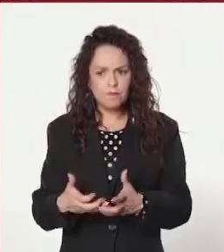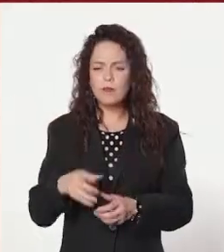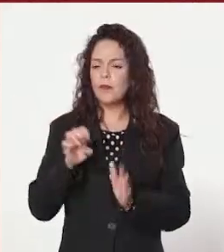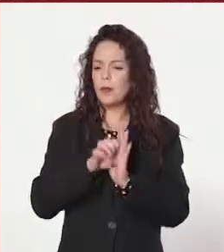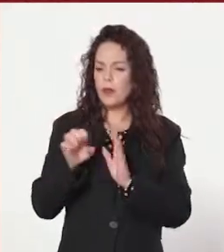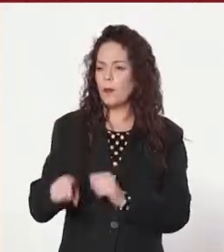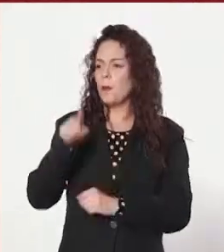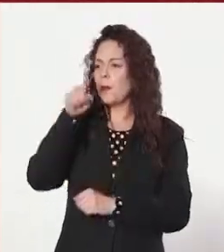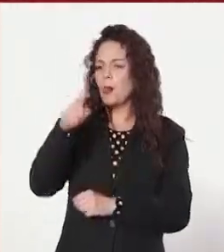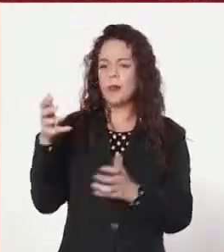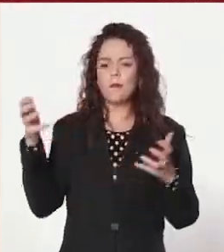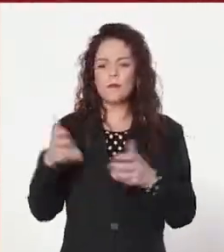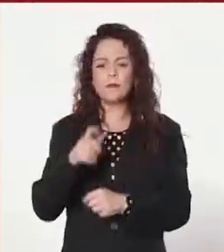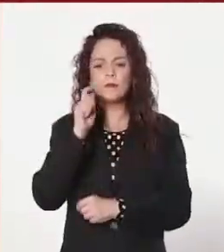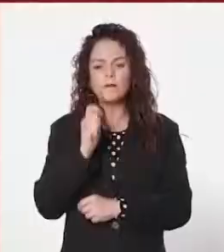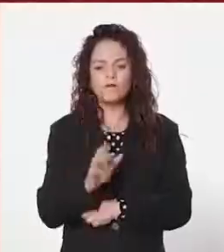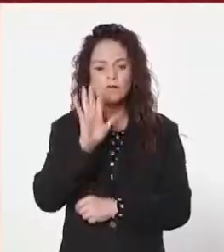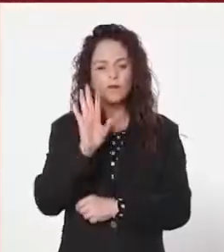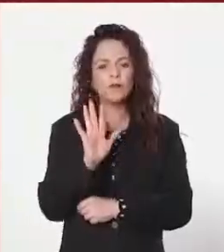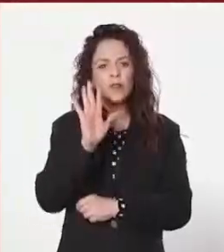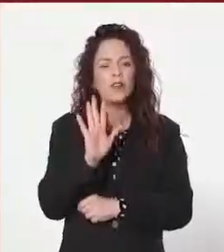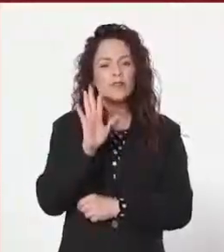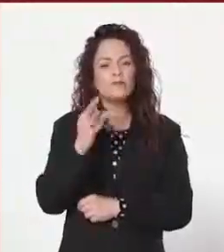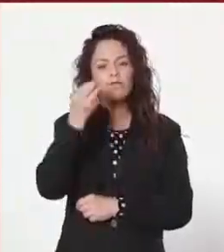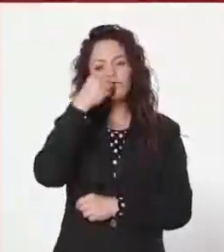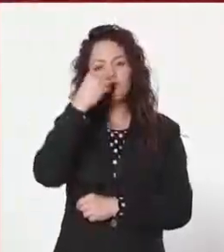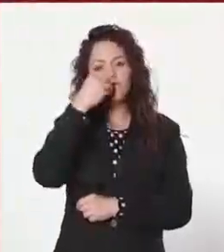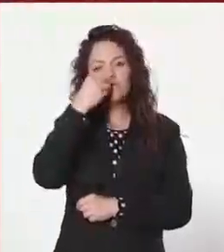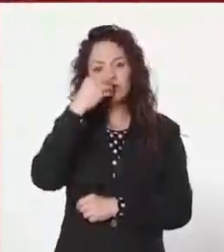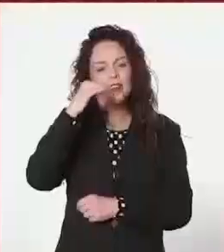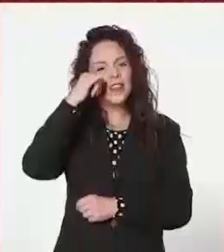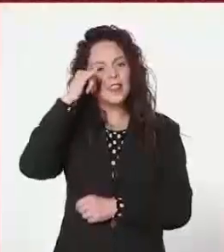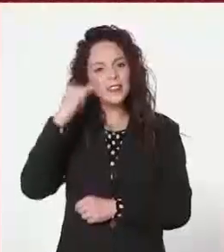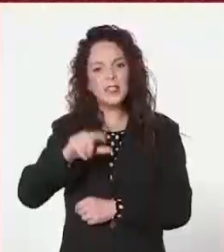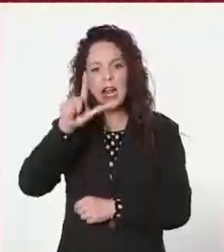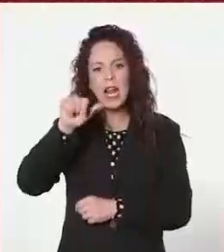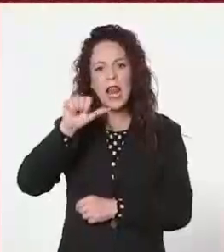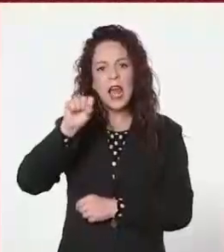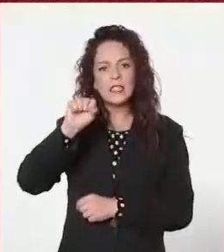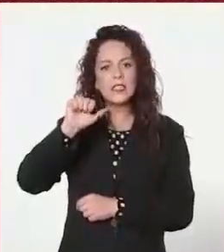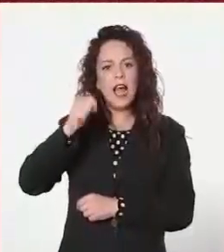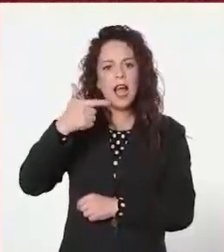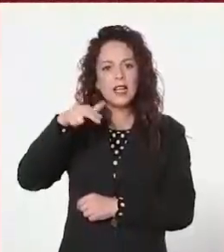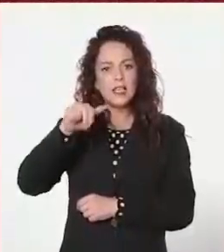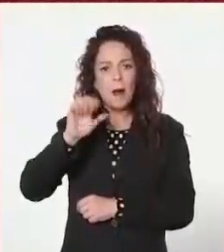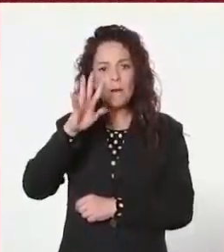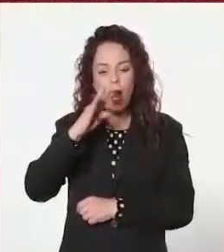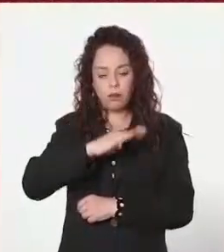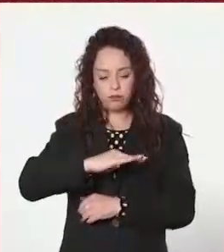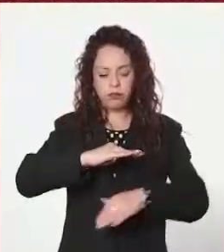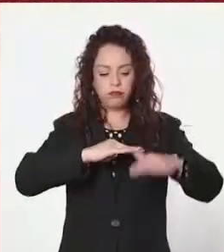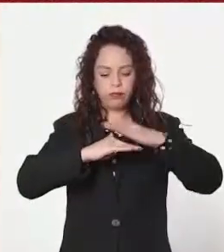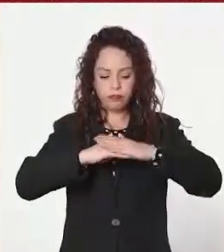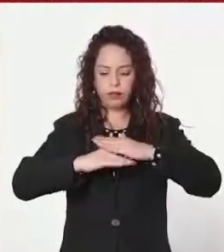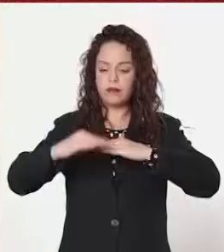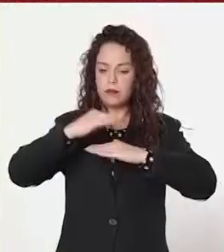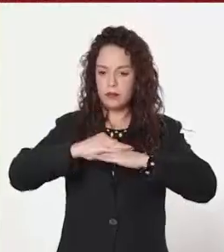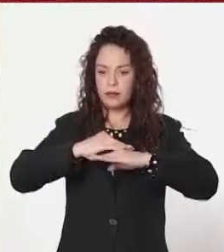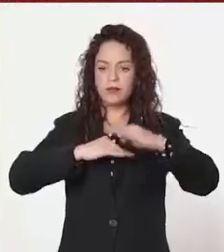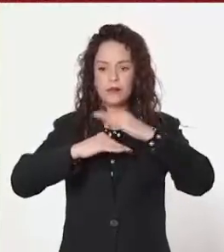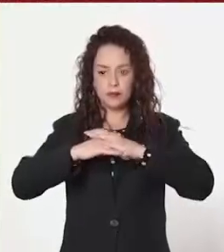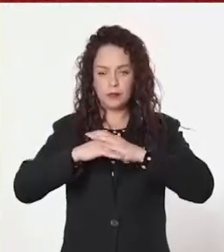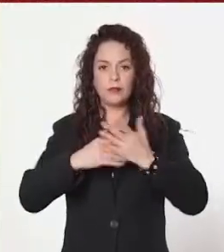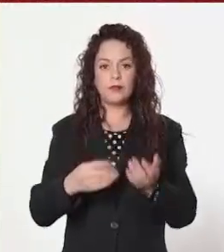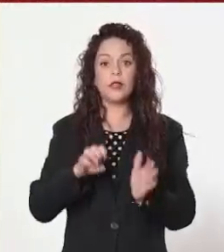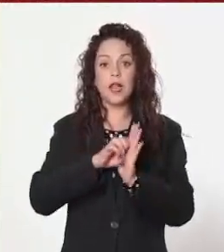ir haciendo como si hicieras una lasaña, ¿no? Como si hicieras capas. Entonces vas poniendo una capa verde, que son